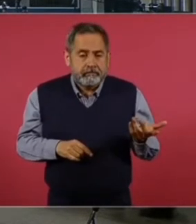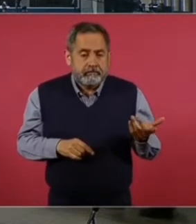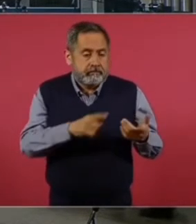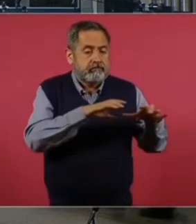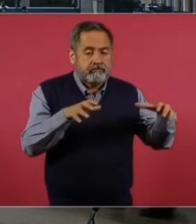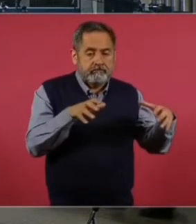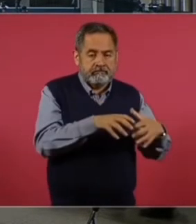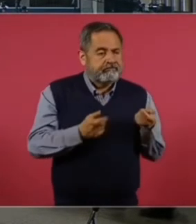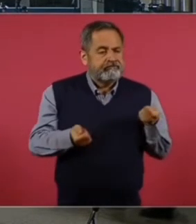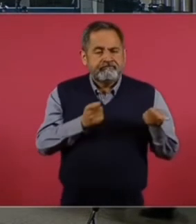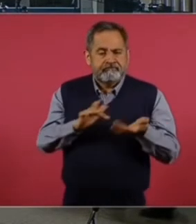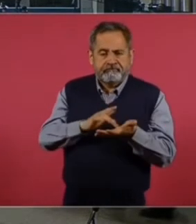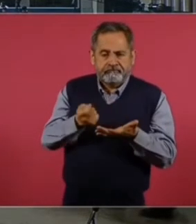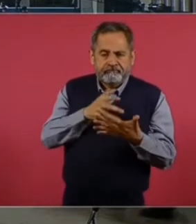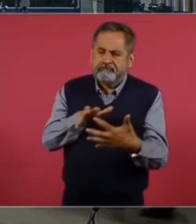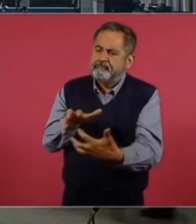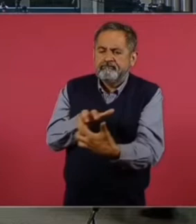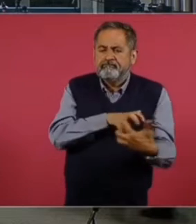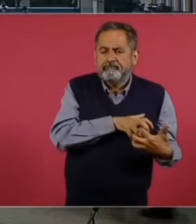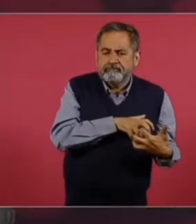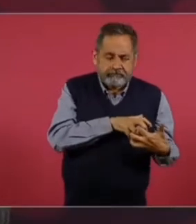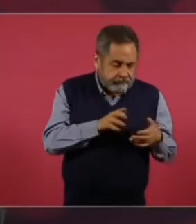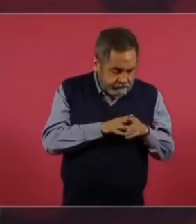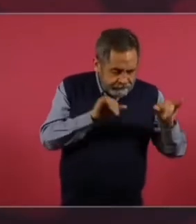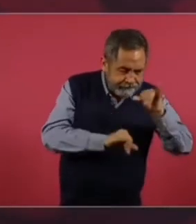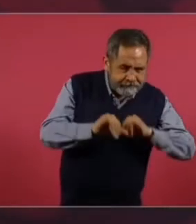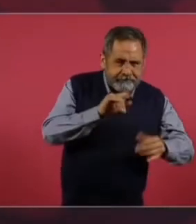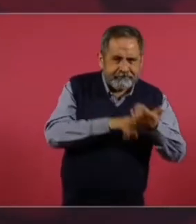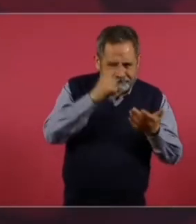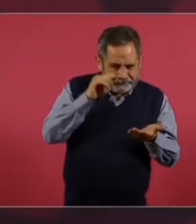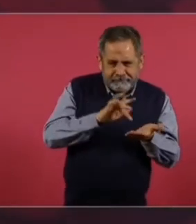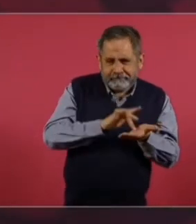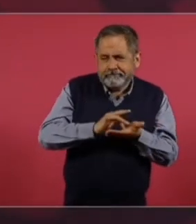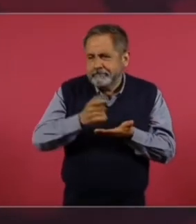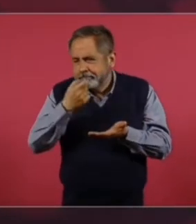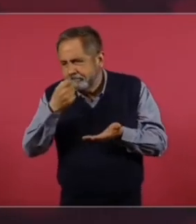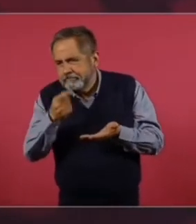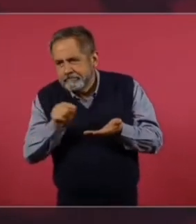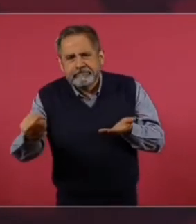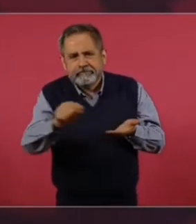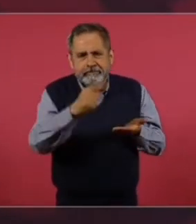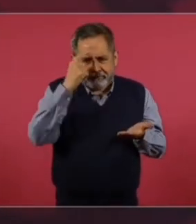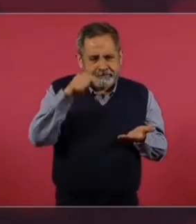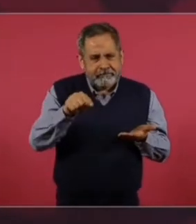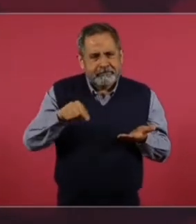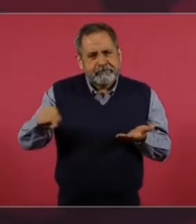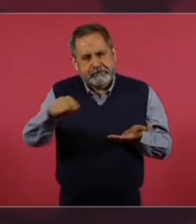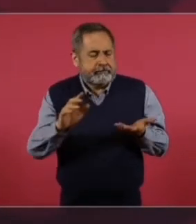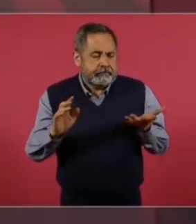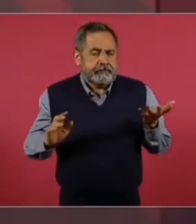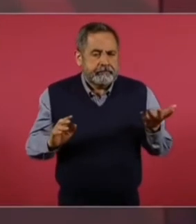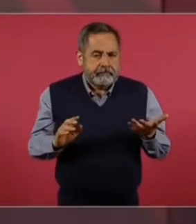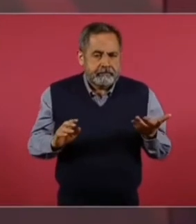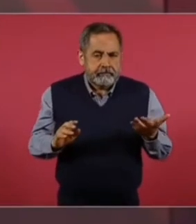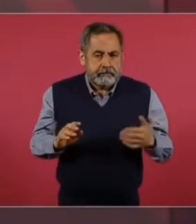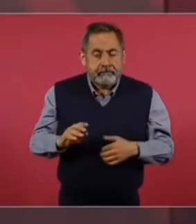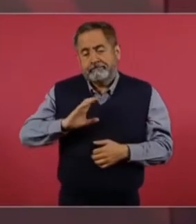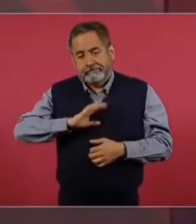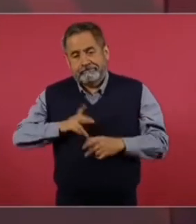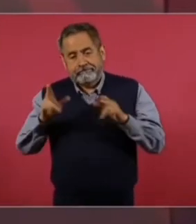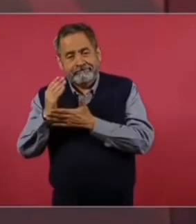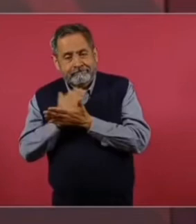ellos tenían el control de las mezclas que se hacen para enfrentar, ¿sí?, el cáncer. El